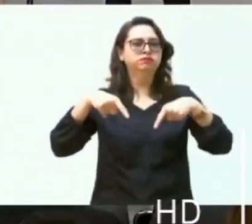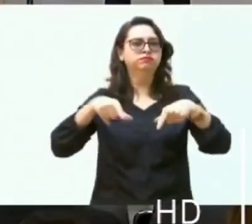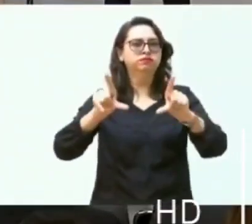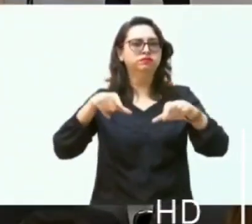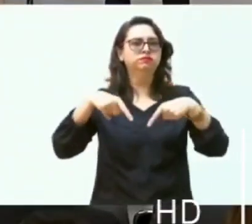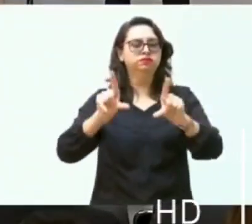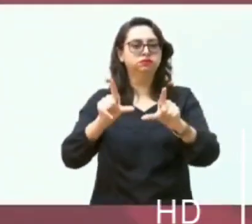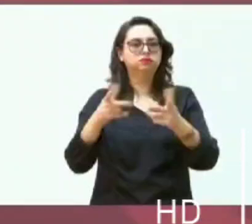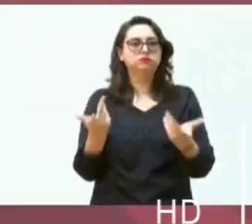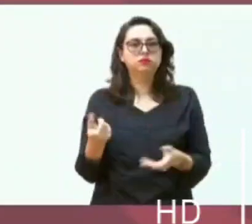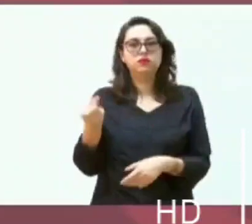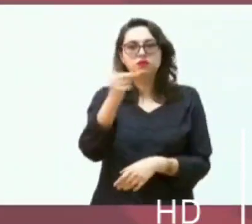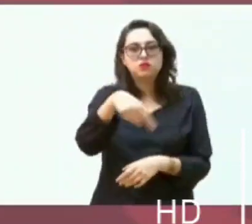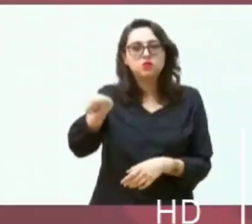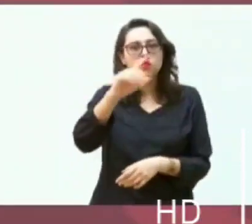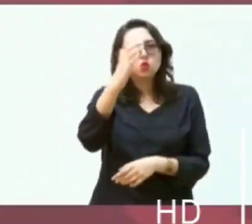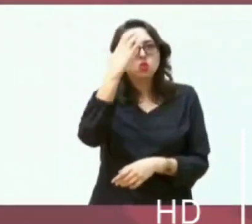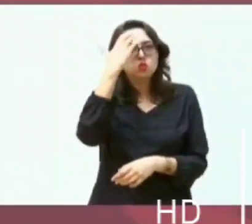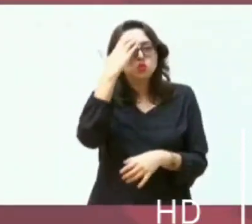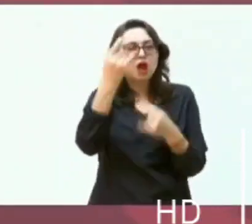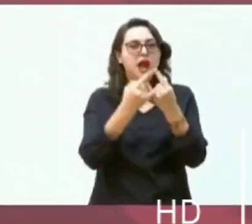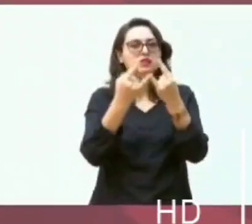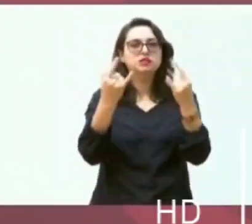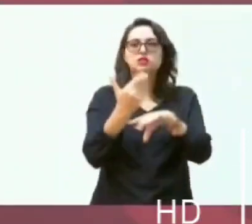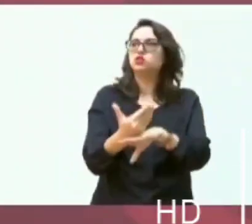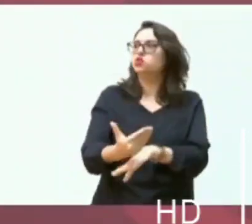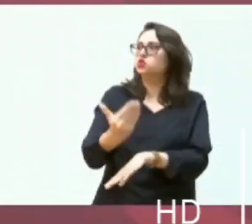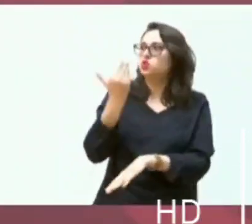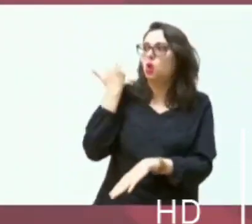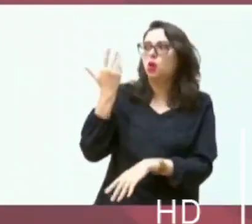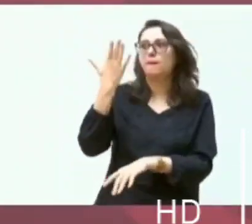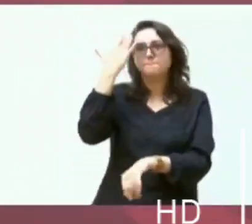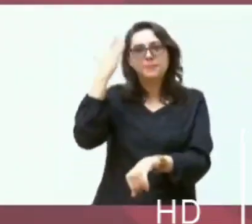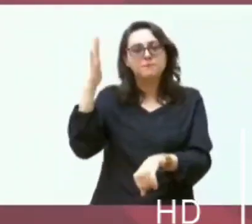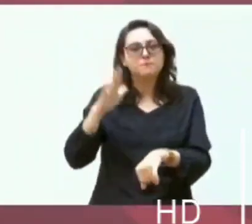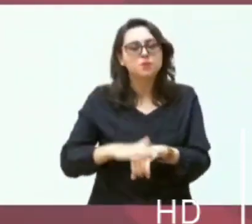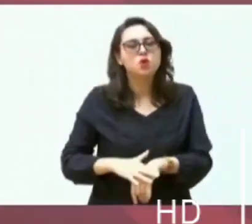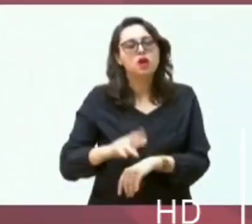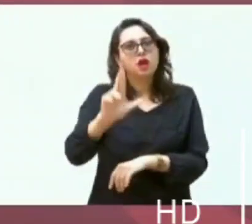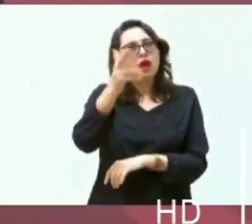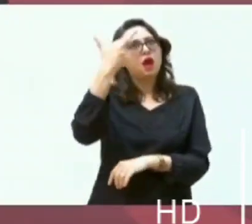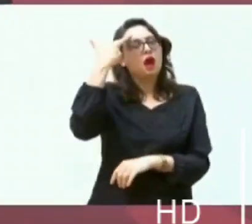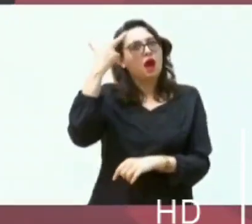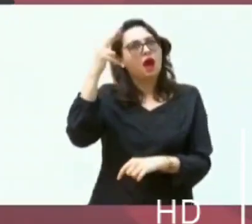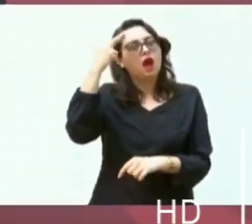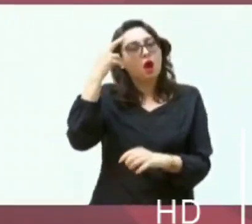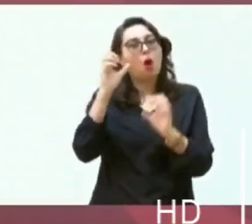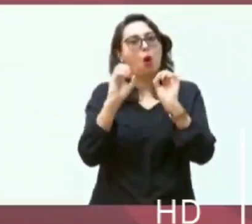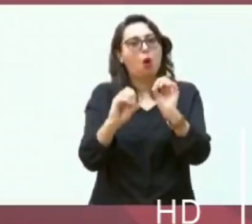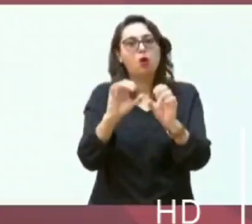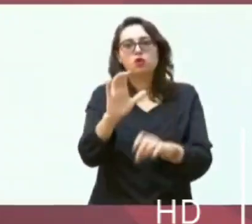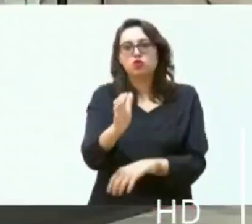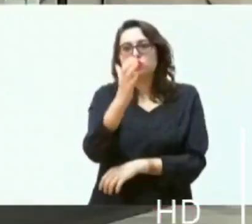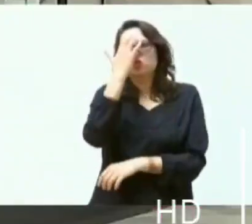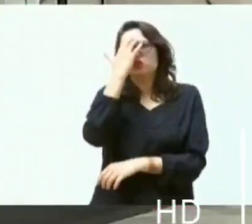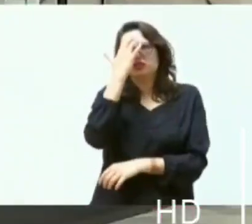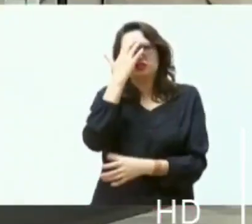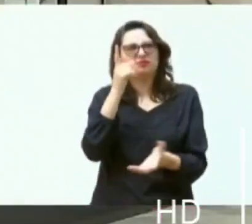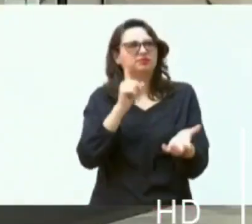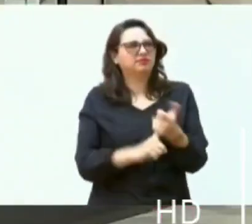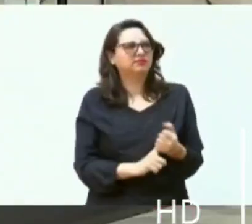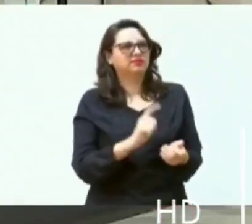lugar, cualquier persona pueda conocer qué se preserva en